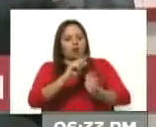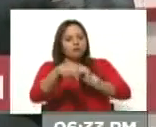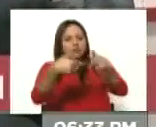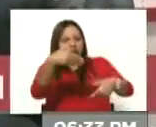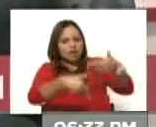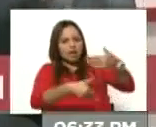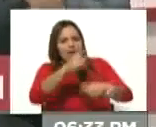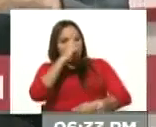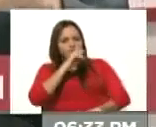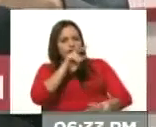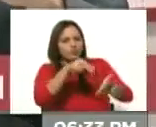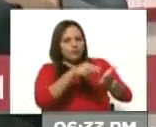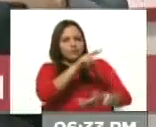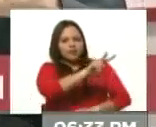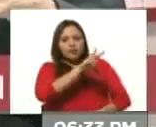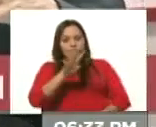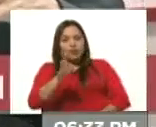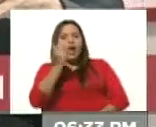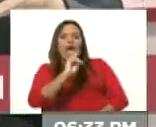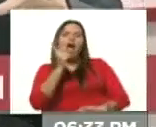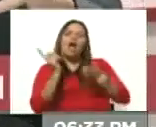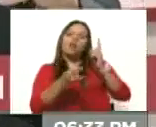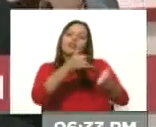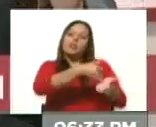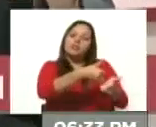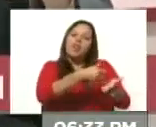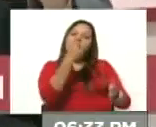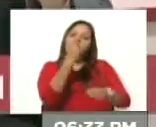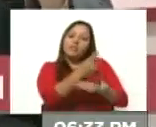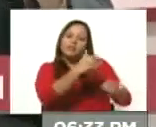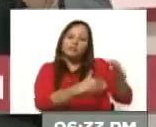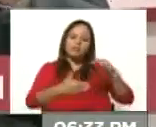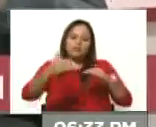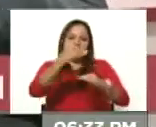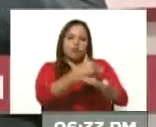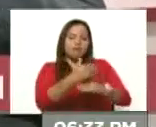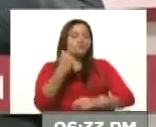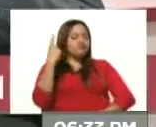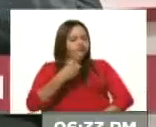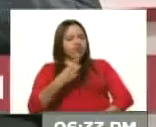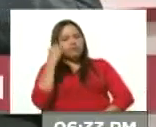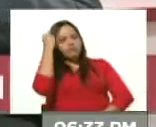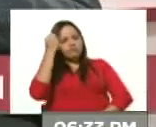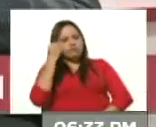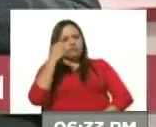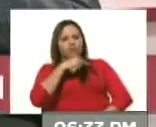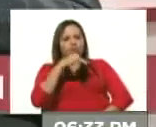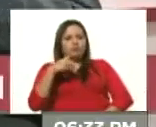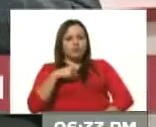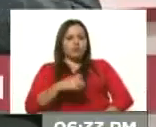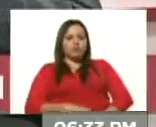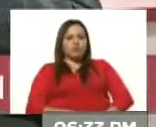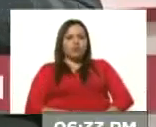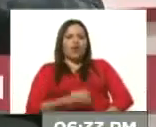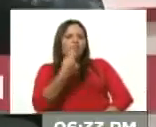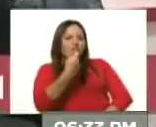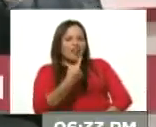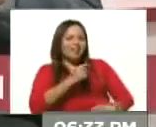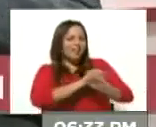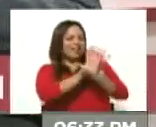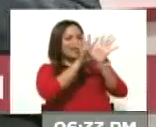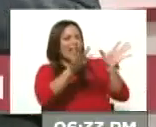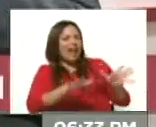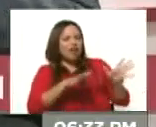de 2024 tiene algunas debilidades que deberá superar en nuestra opinión la falta de una épica contundente